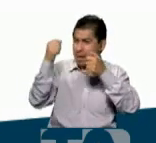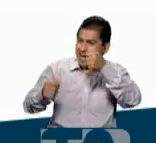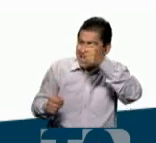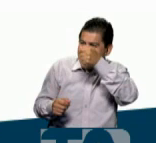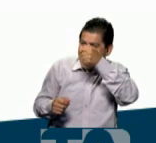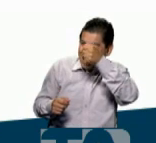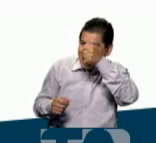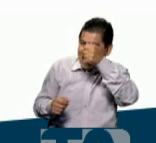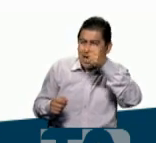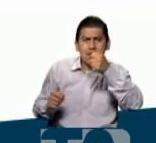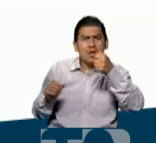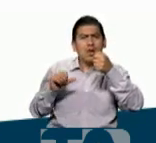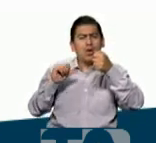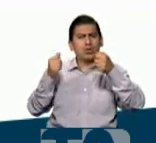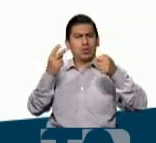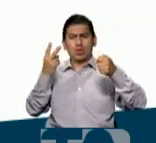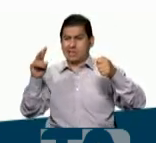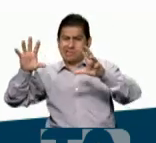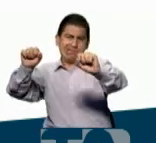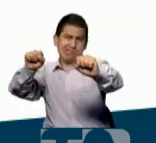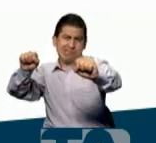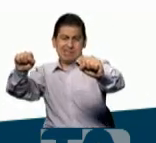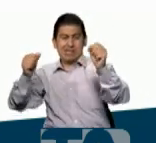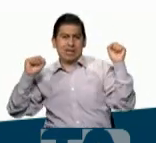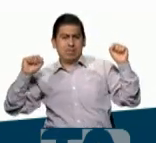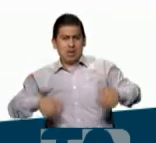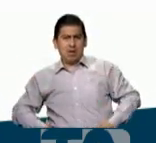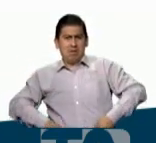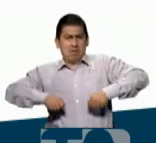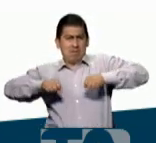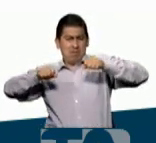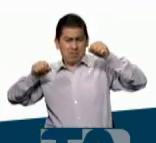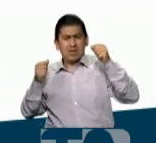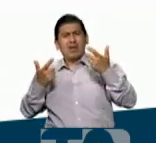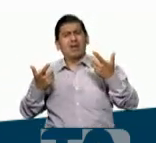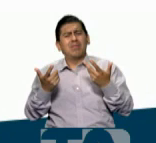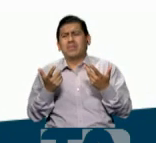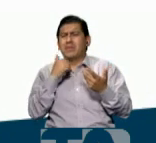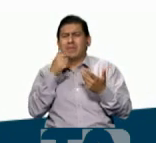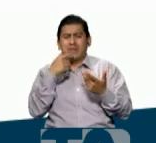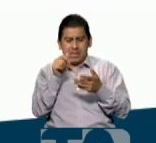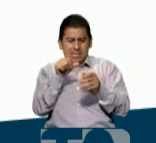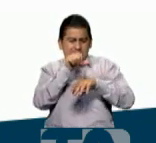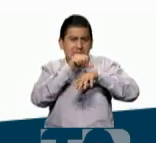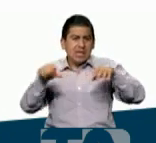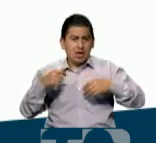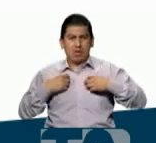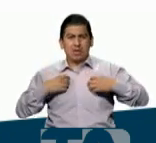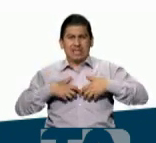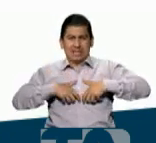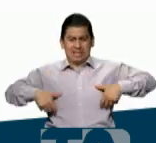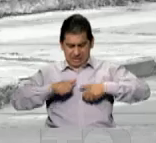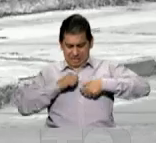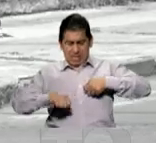tembloroso, mientras los otros dos la sostenían. Le levantaban la blusa y torpemente trataban de cortarle el brasier con